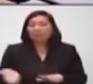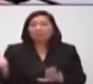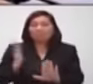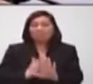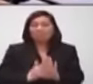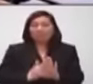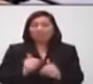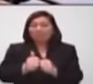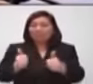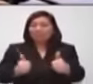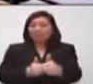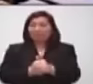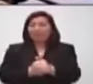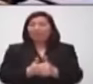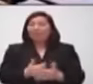Centro Histórico de Lima.